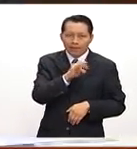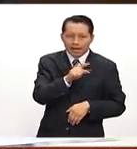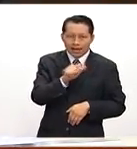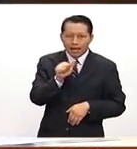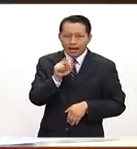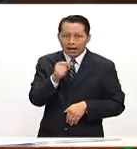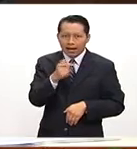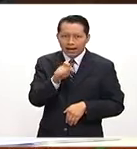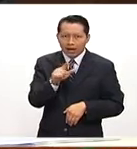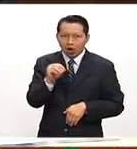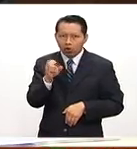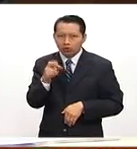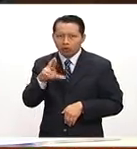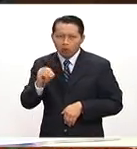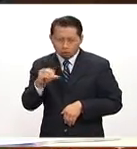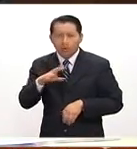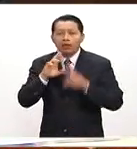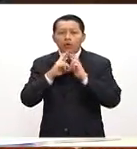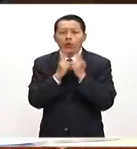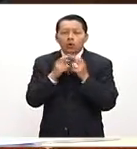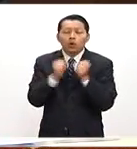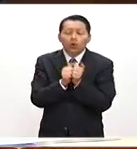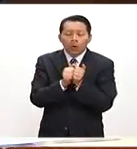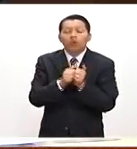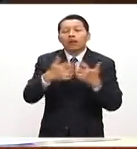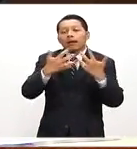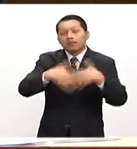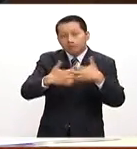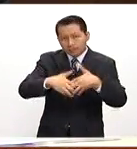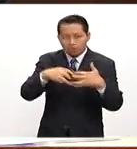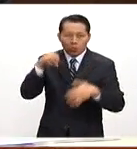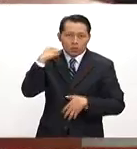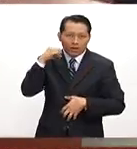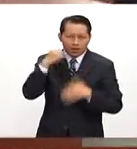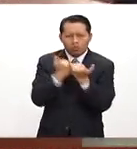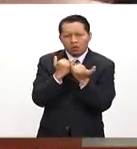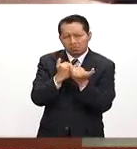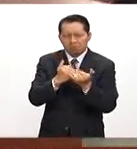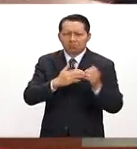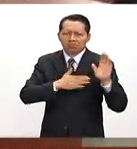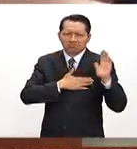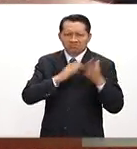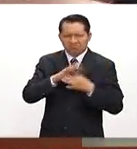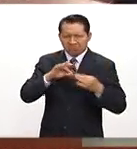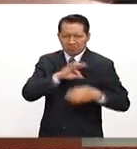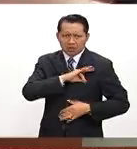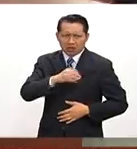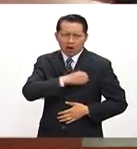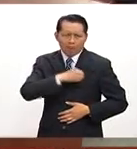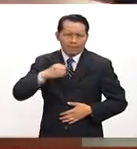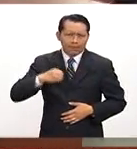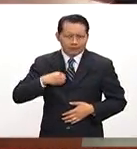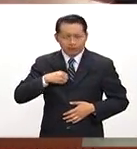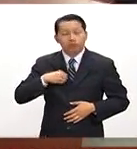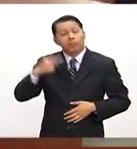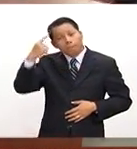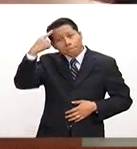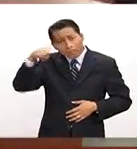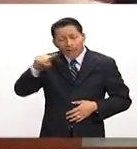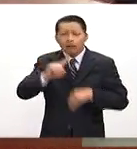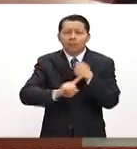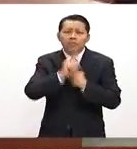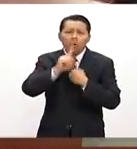reunió con empresarios oaxaqueños. Durante el encuentro le reiteró su disposición y compromiso para solucionar los problemas que se están